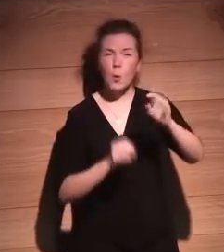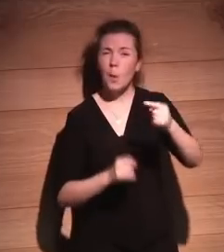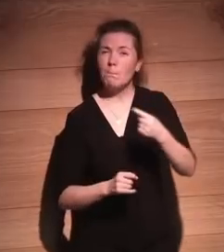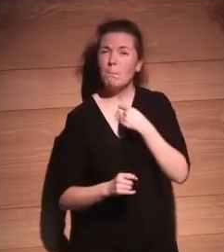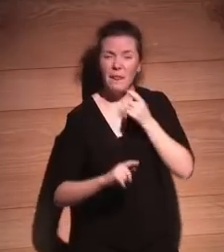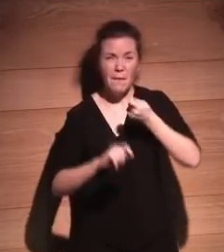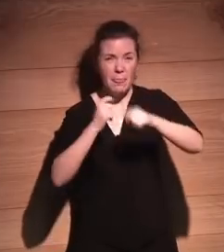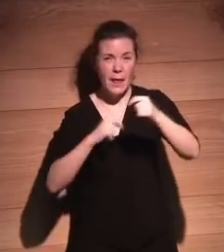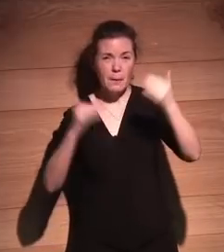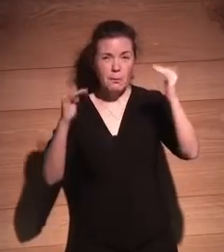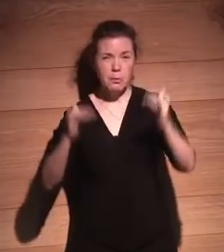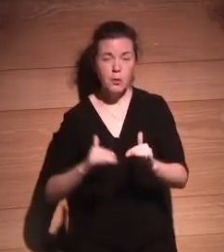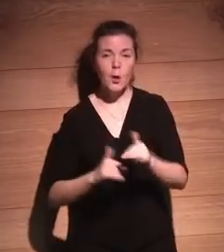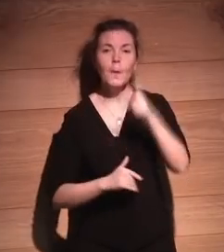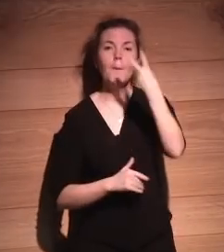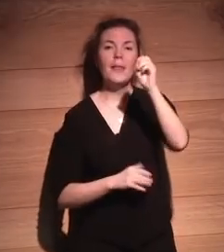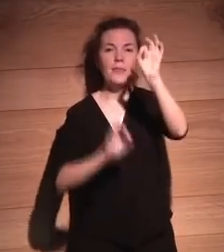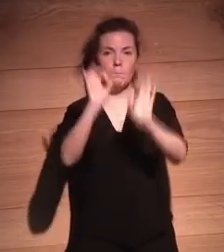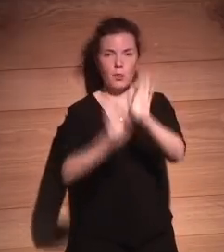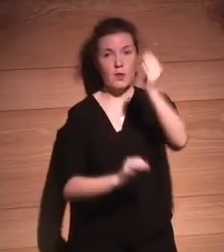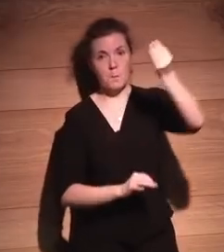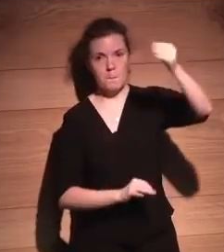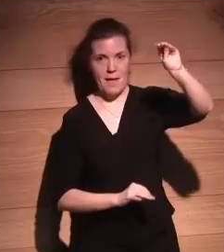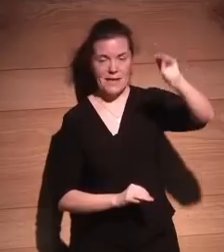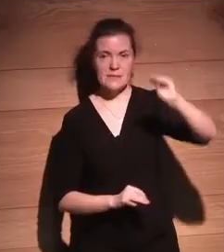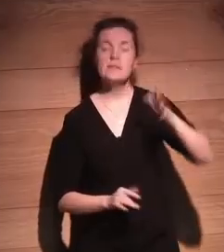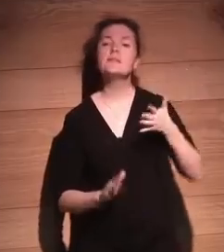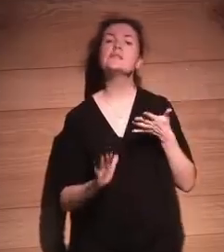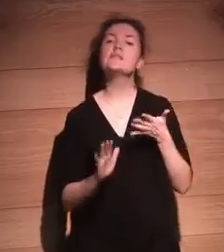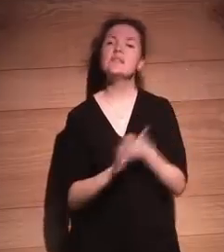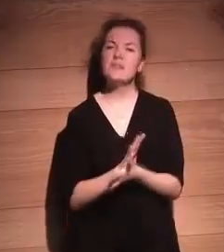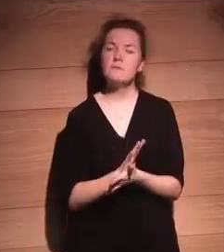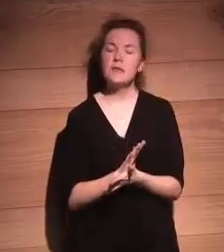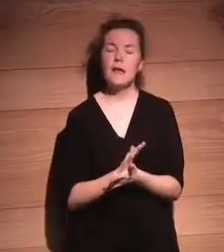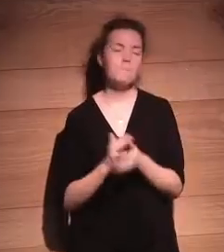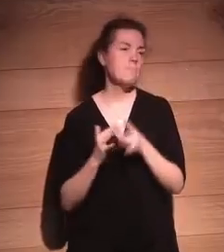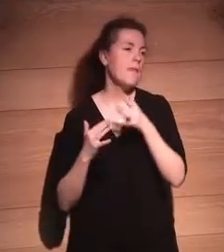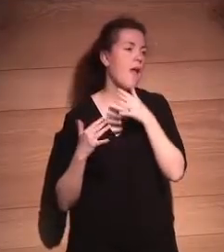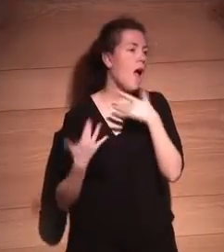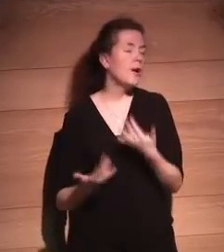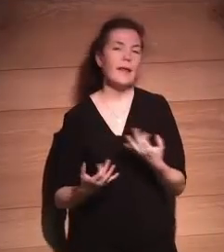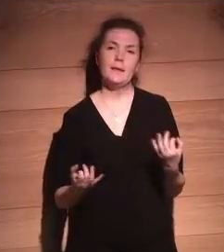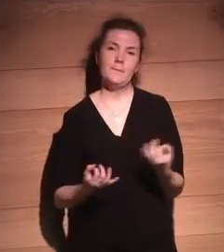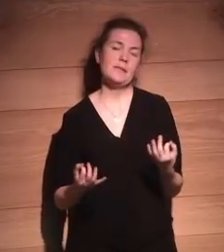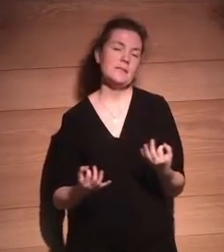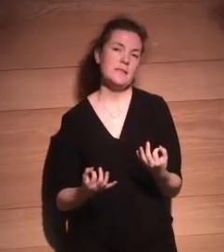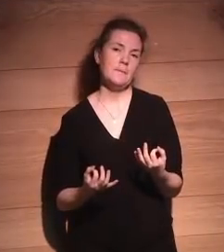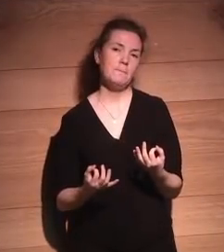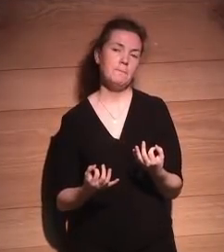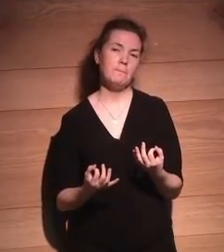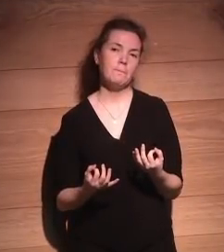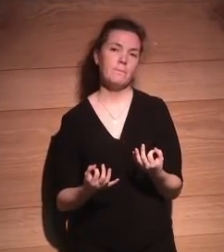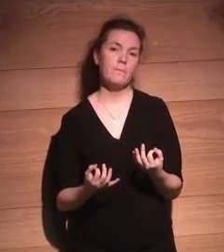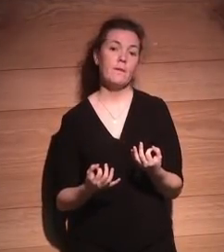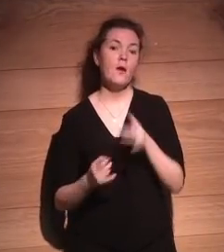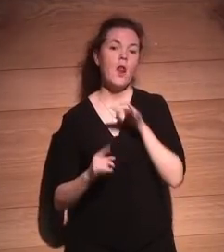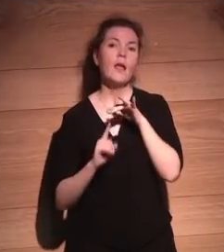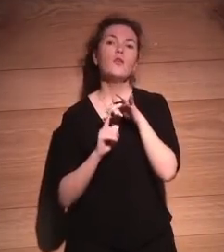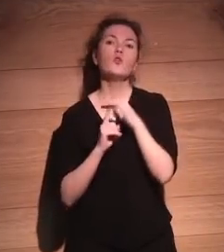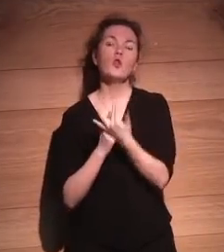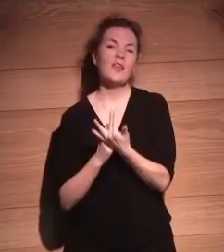aproximadamente un 20% adicional. Es decir, lo que sucede es que partimos de un contexto